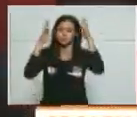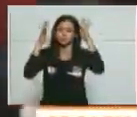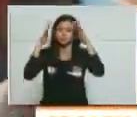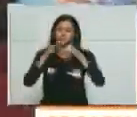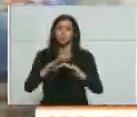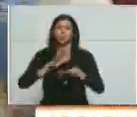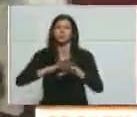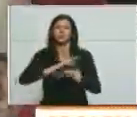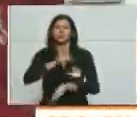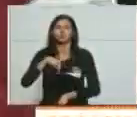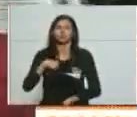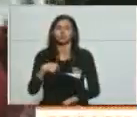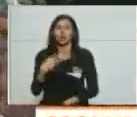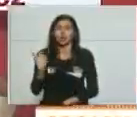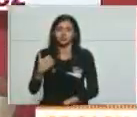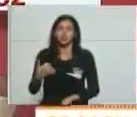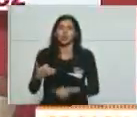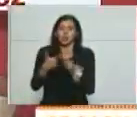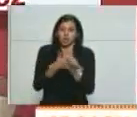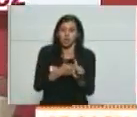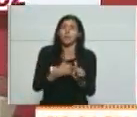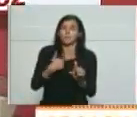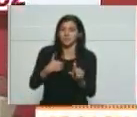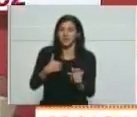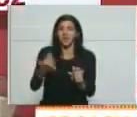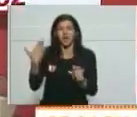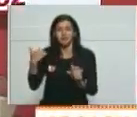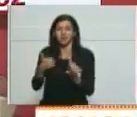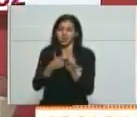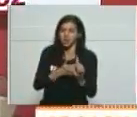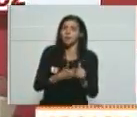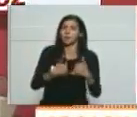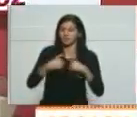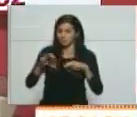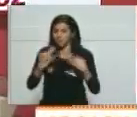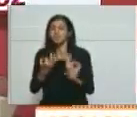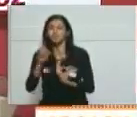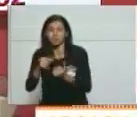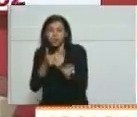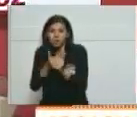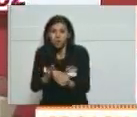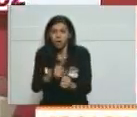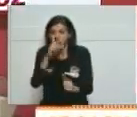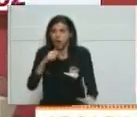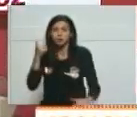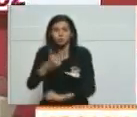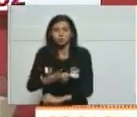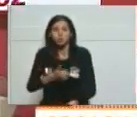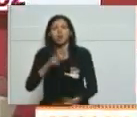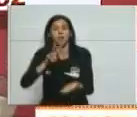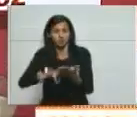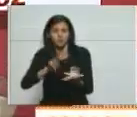Porque nosotros fuimos perseguidos y nuestros amigos y nuestros familiares fueron perseguidos durante años. No es mentira.